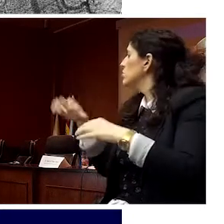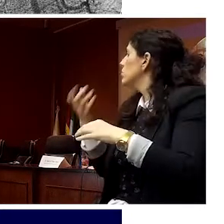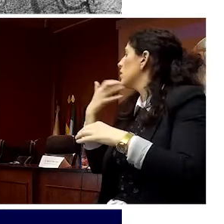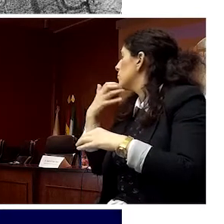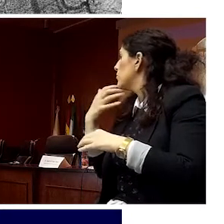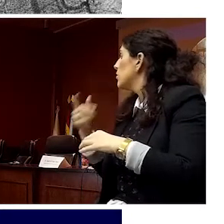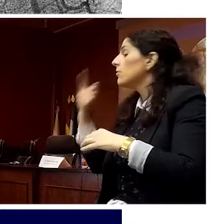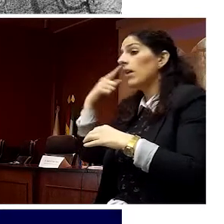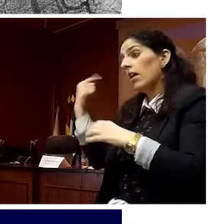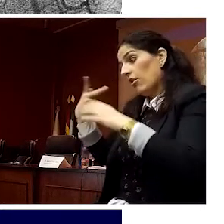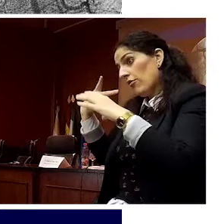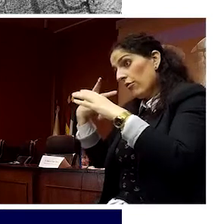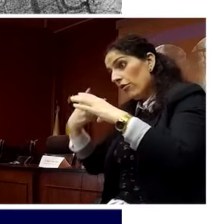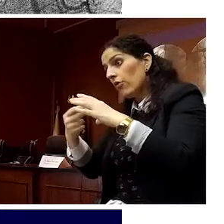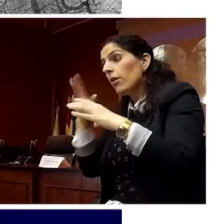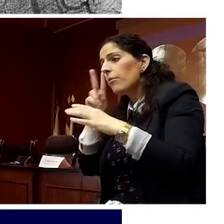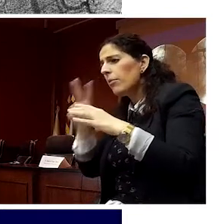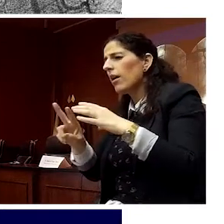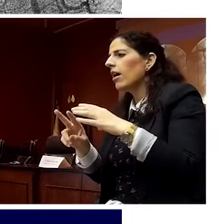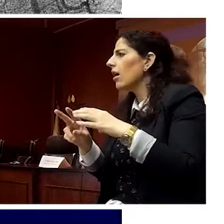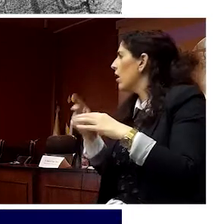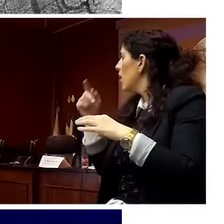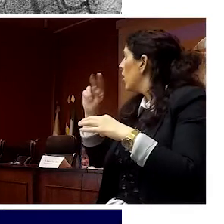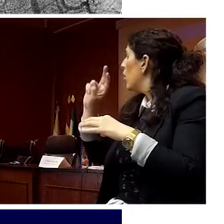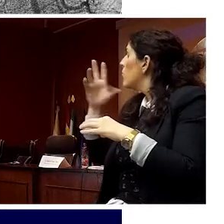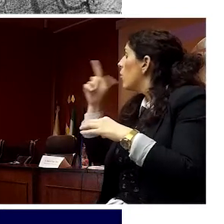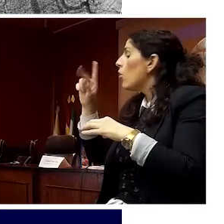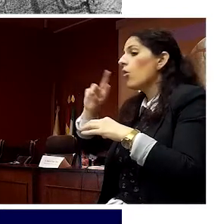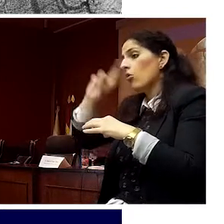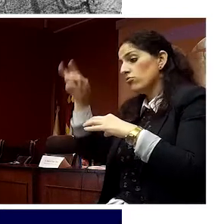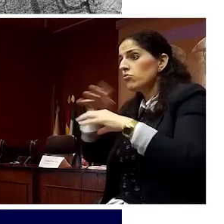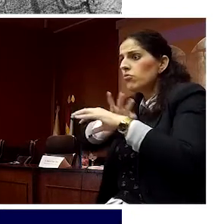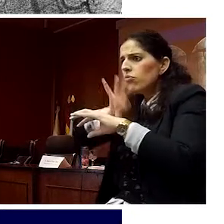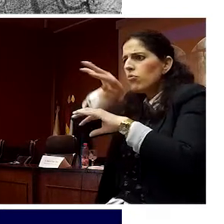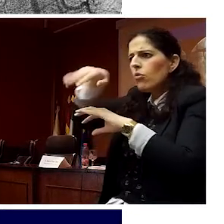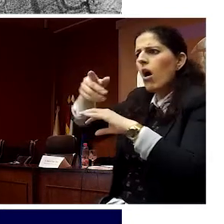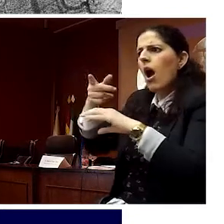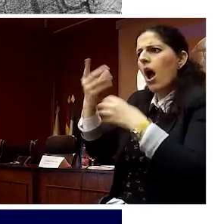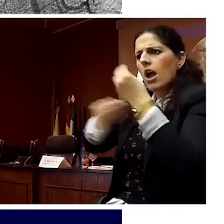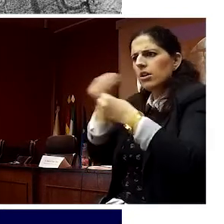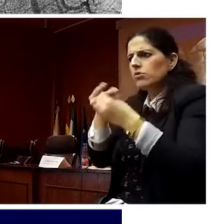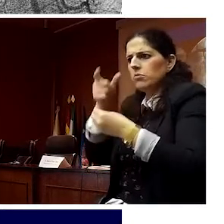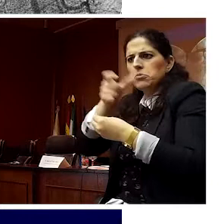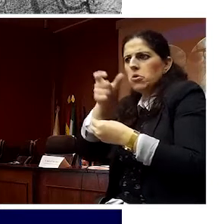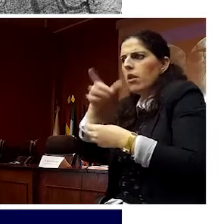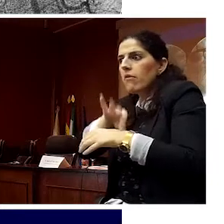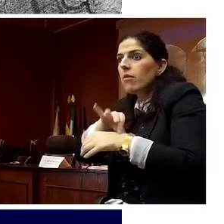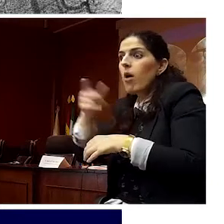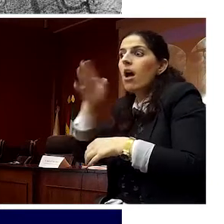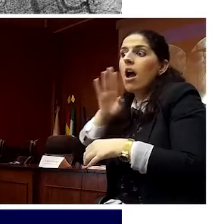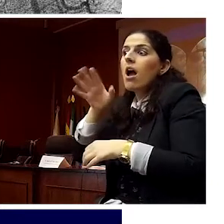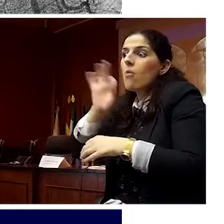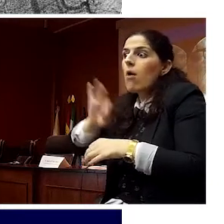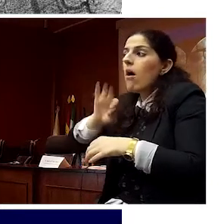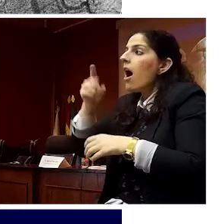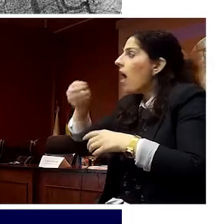izquierda, cuando inyectamos en la coronaria izquierda, vemos cómo a través de una red de colateral muy extensa rellena